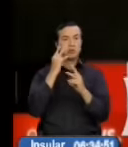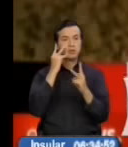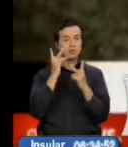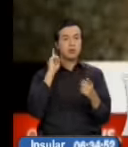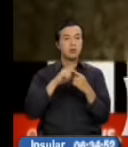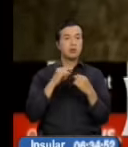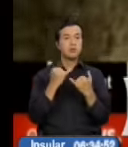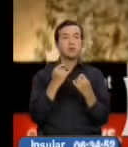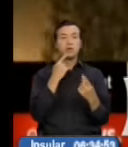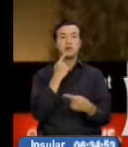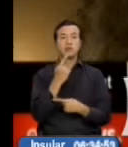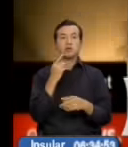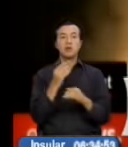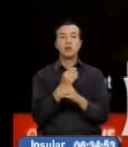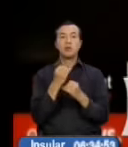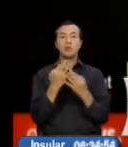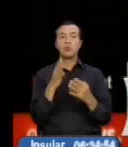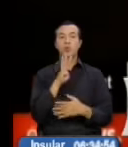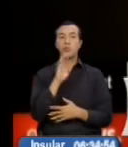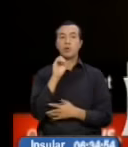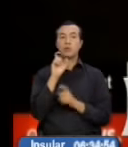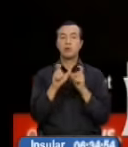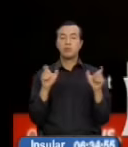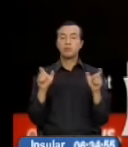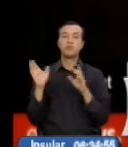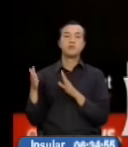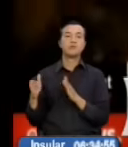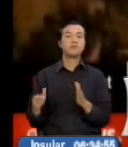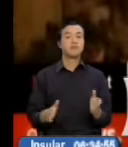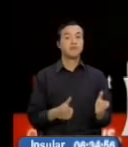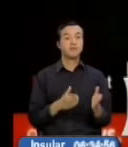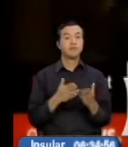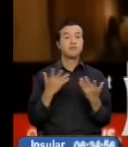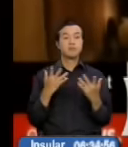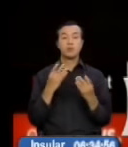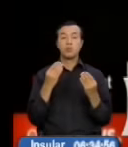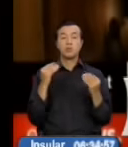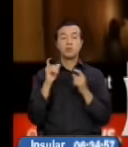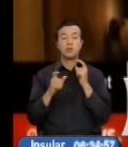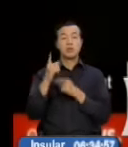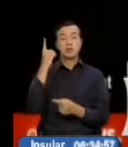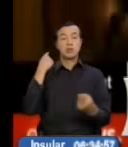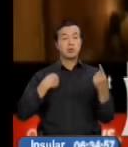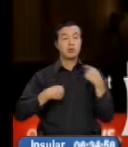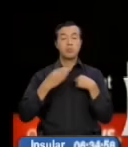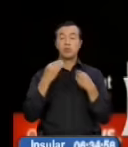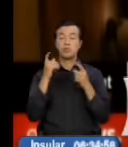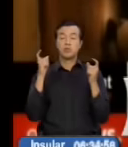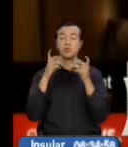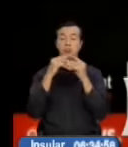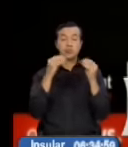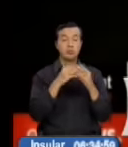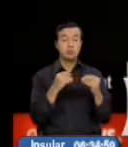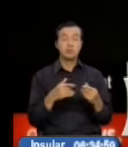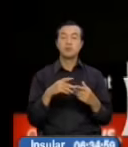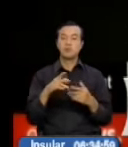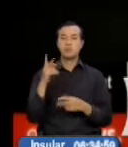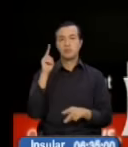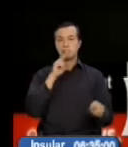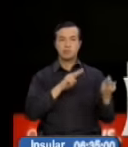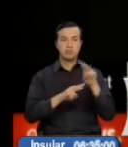el momento se contabilizan aproximadamente 40 personas fallecidas, pero también cientos de heridos y decenas de desaparecidos, según el primer